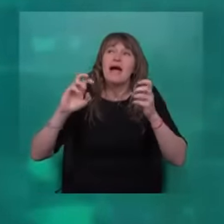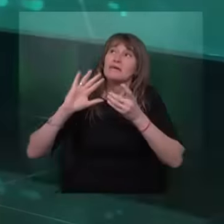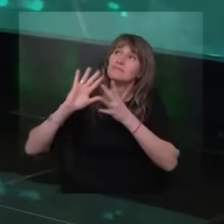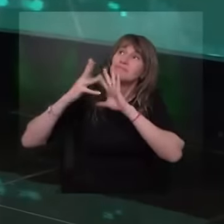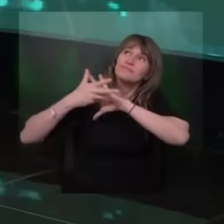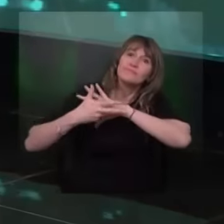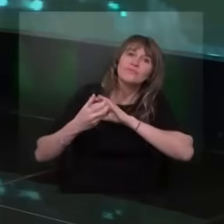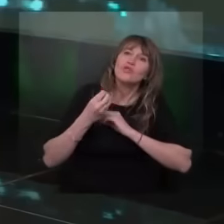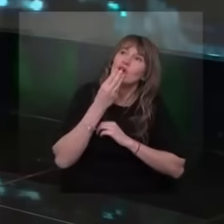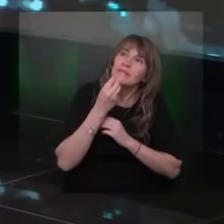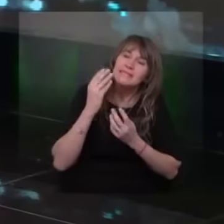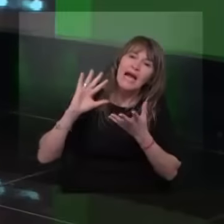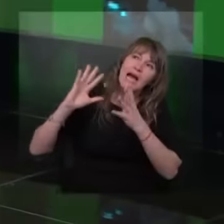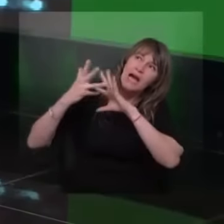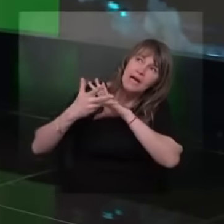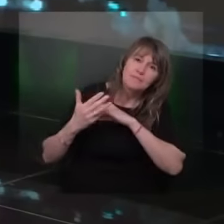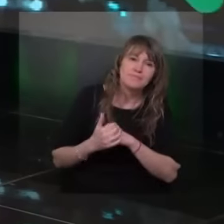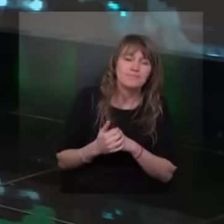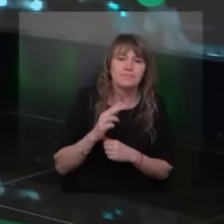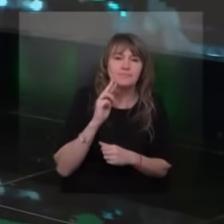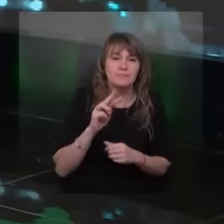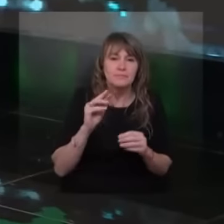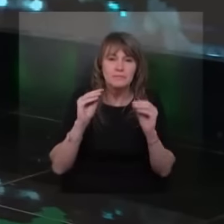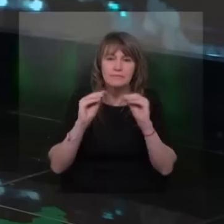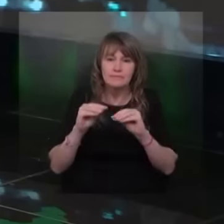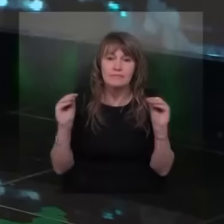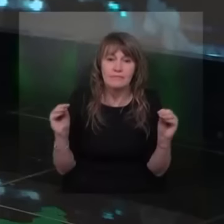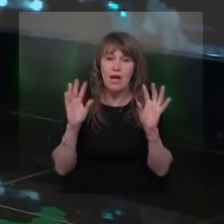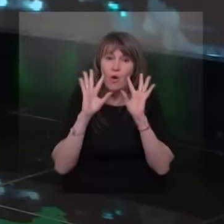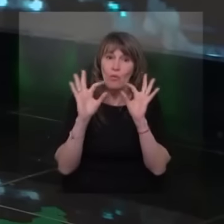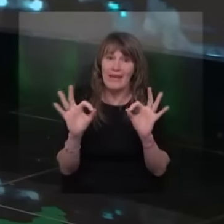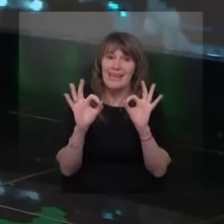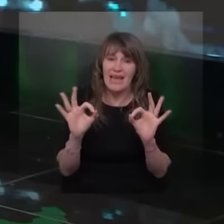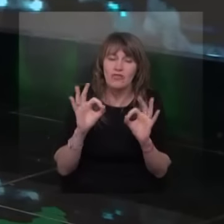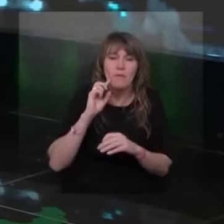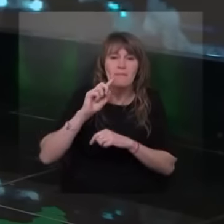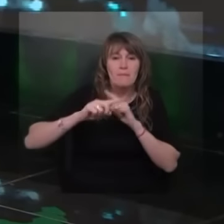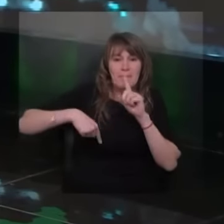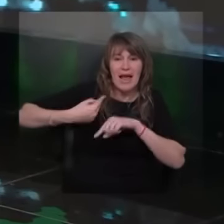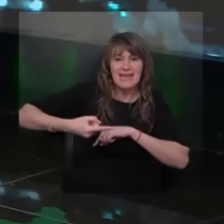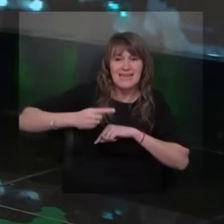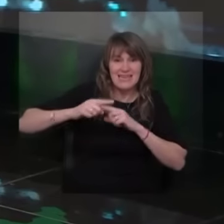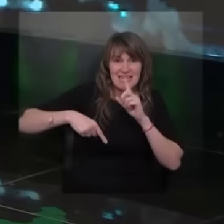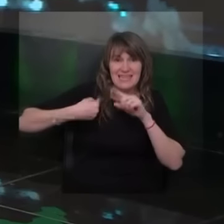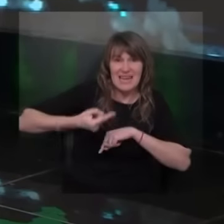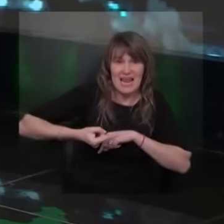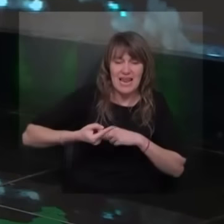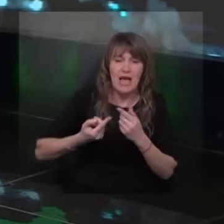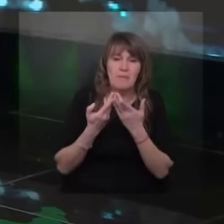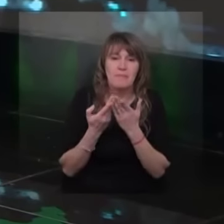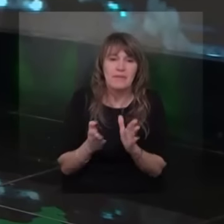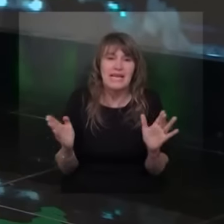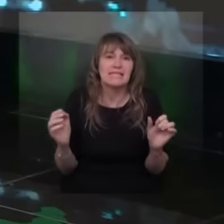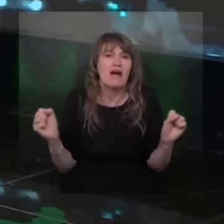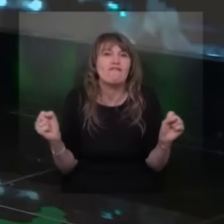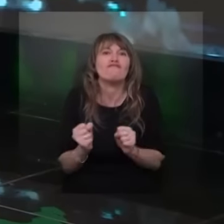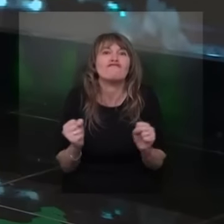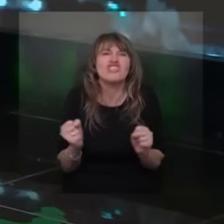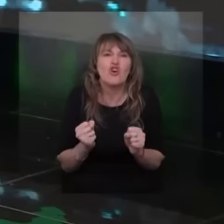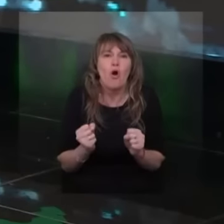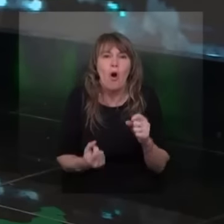Ya hicimos algunos adelantos y a los que hay que prestar muchísima atención porque a partir de mañana comienza esta ola de frío